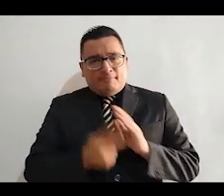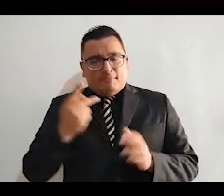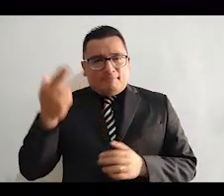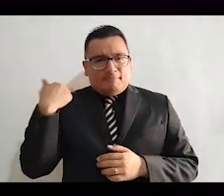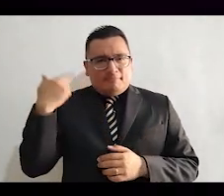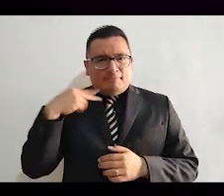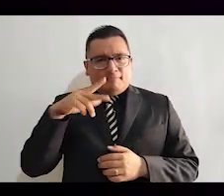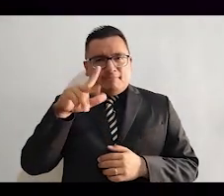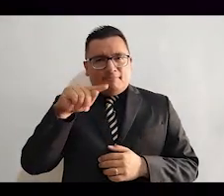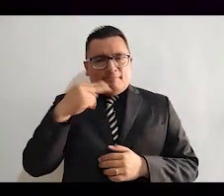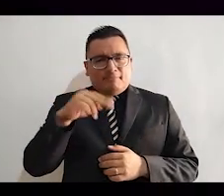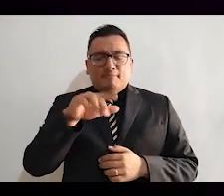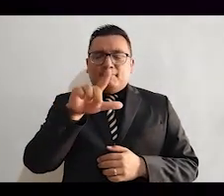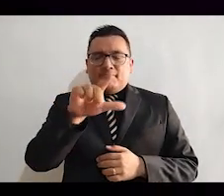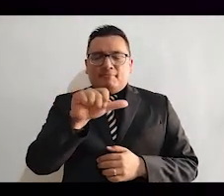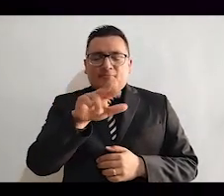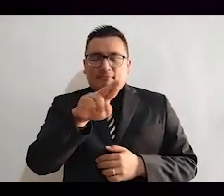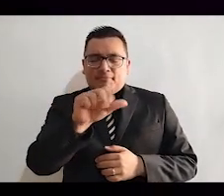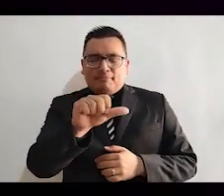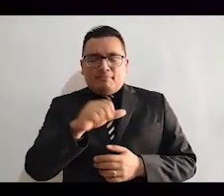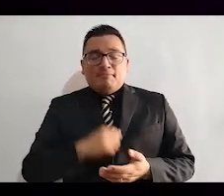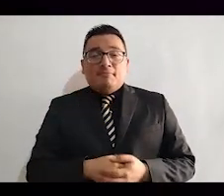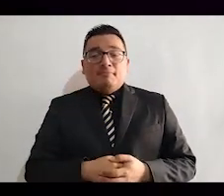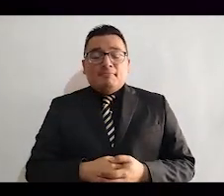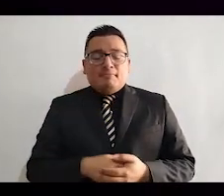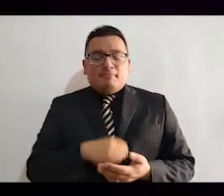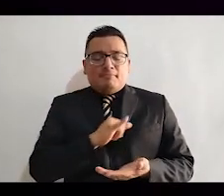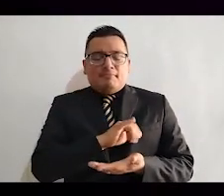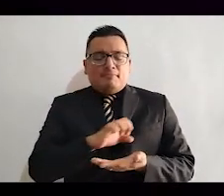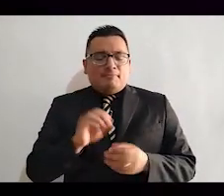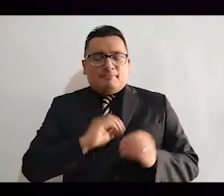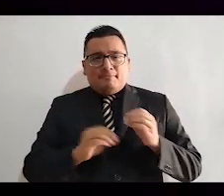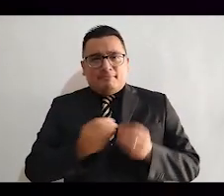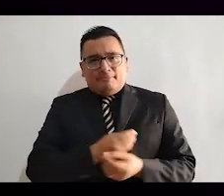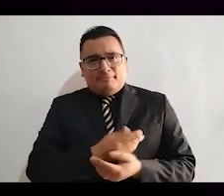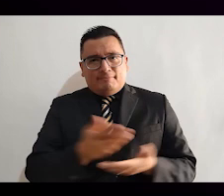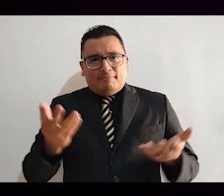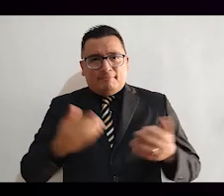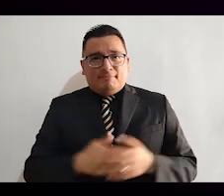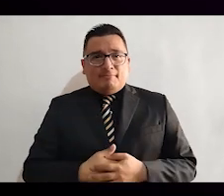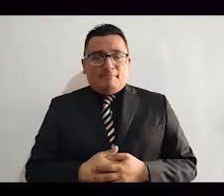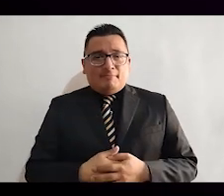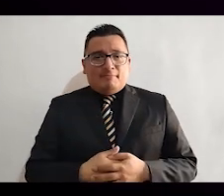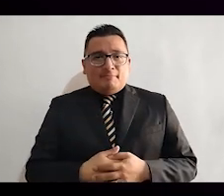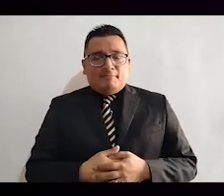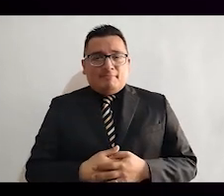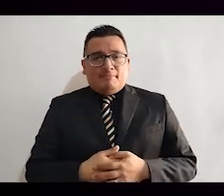por acompañarnos en una emisión más de La Urna, llevado hasta ustedes